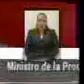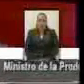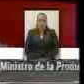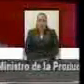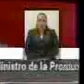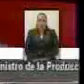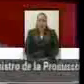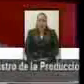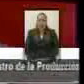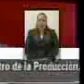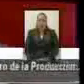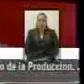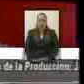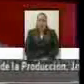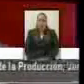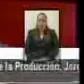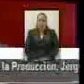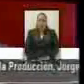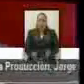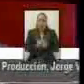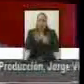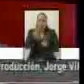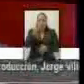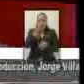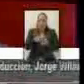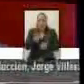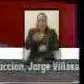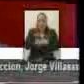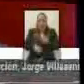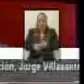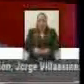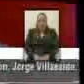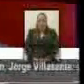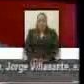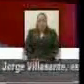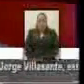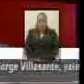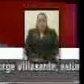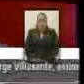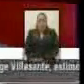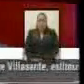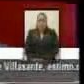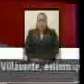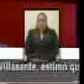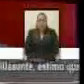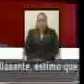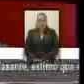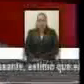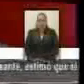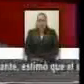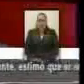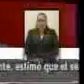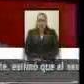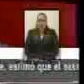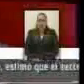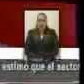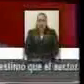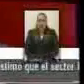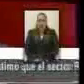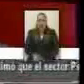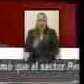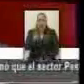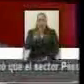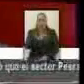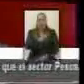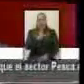delito contra la buena fe en los negocios, etcétera. primera Fiscalía Provincial de Lima, de Penal de